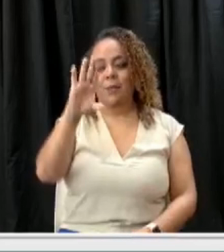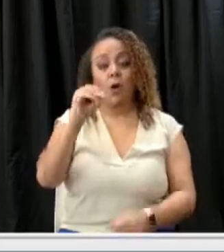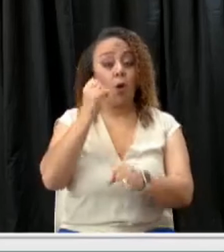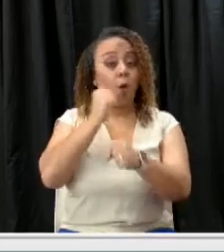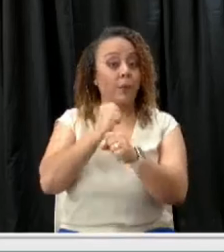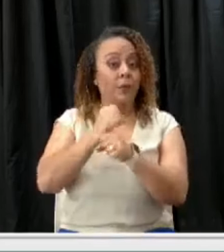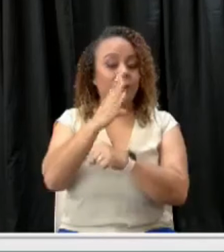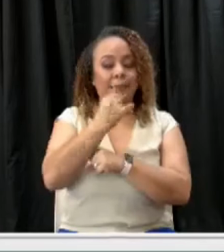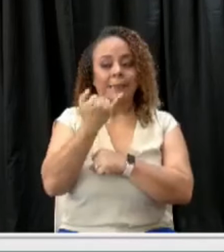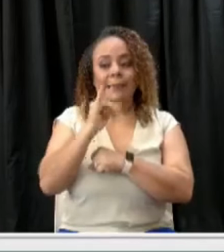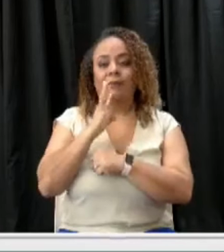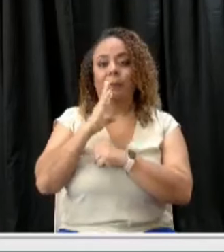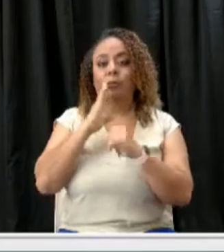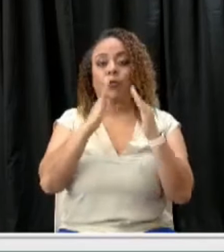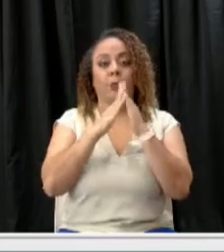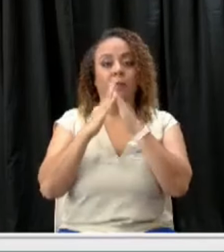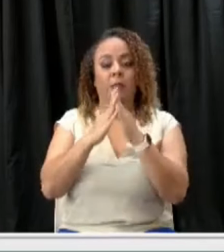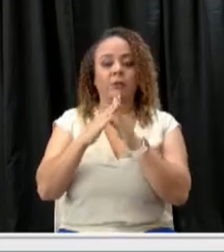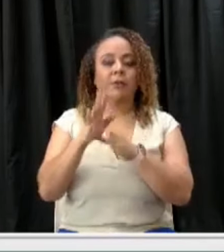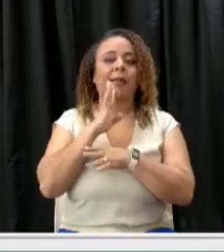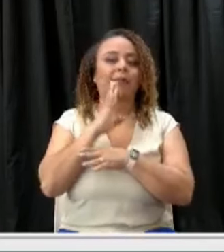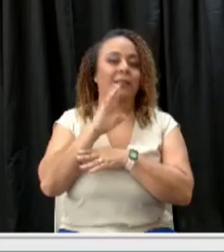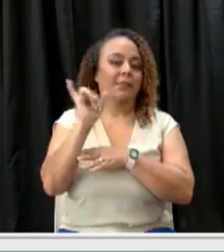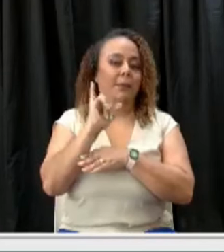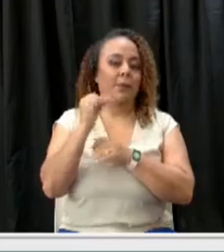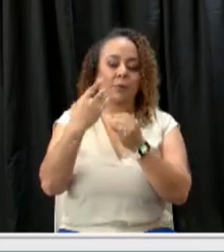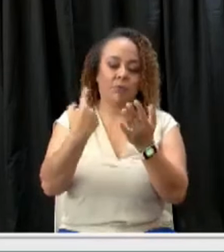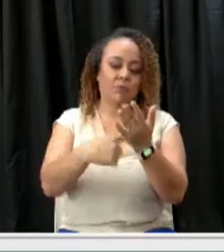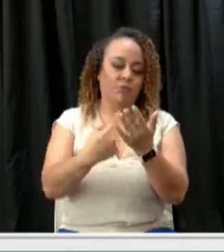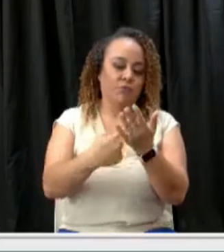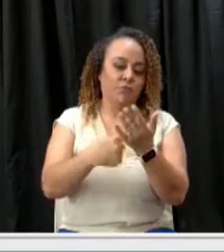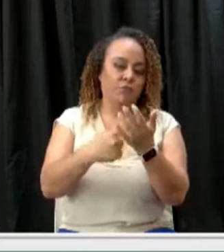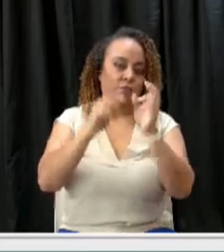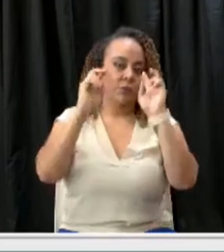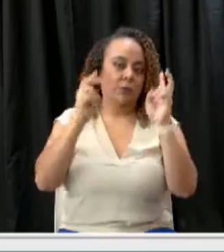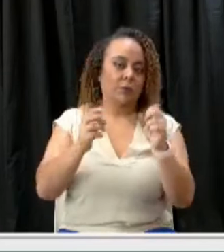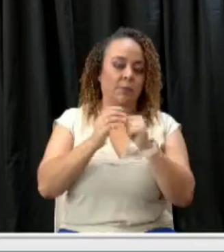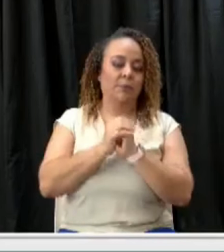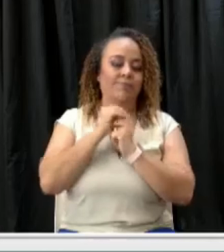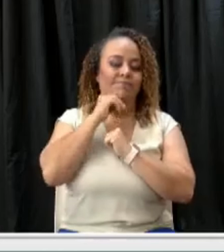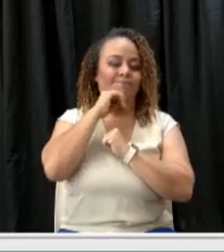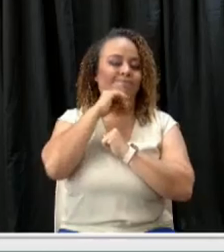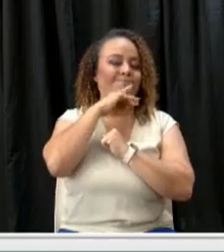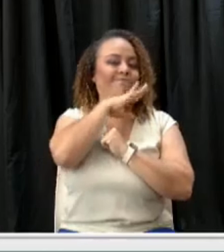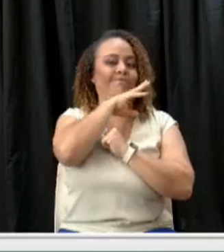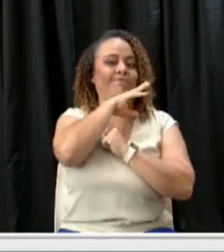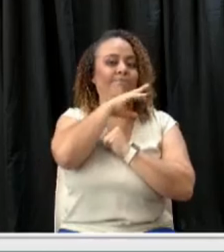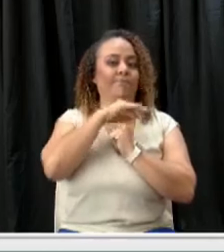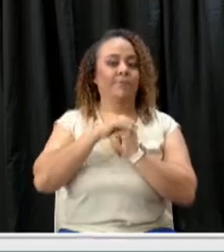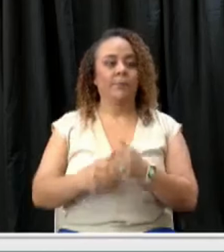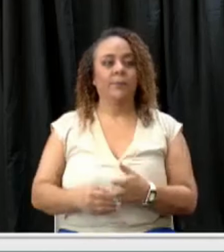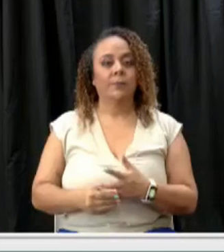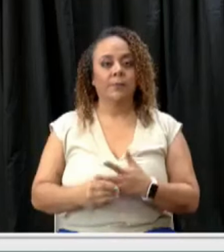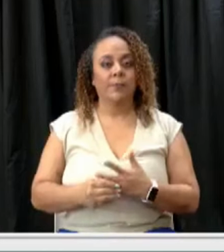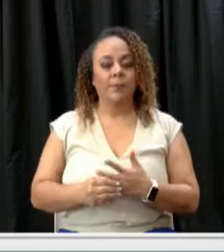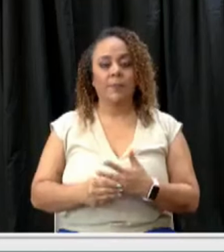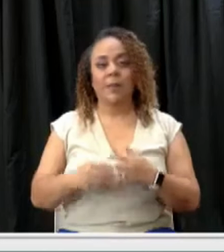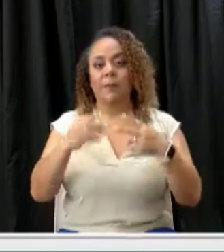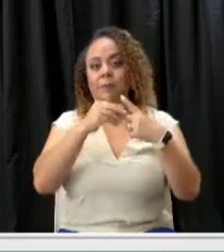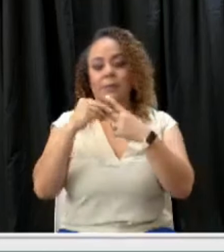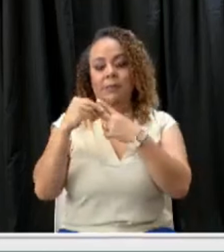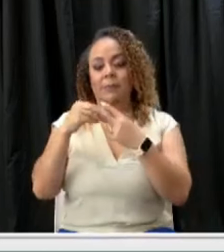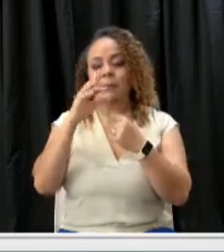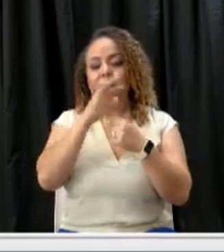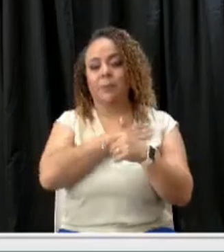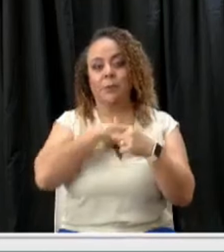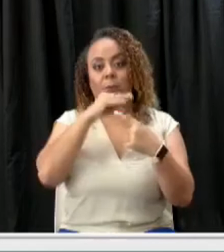si hablamos comunitario, se ha hablado o hay mucha discusión en el tema de contaminantes, principalmente en el